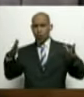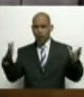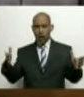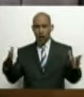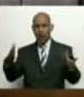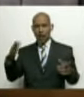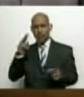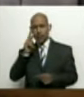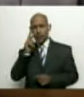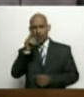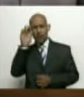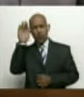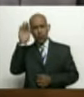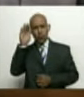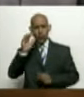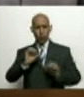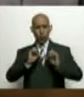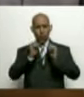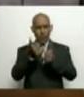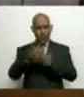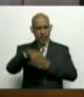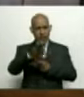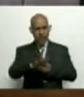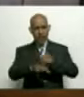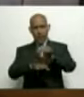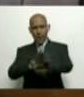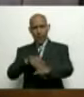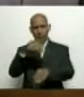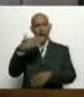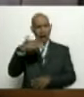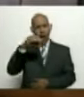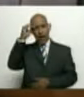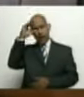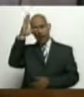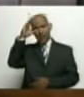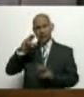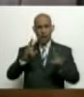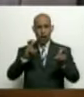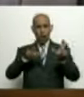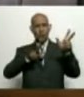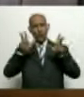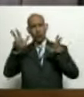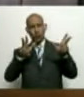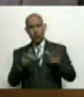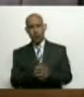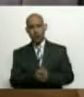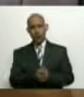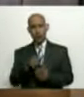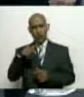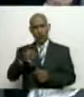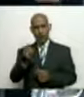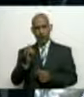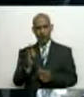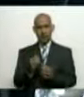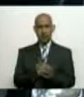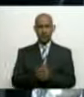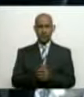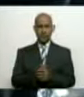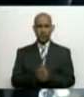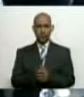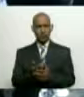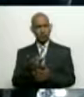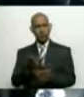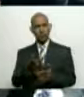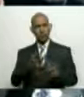ya de arranque tenemos capacidades en turismo, como lo han dicho acá, turismo